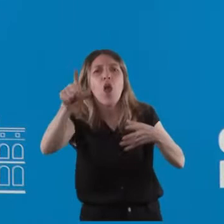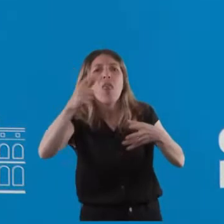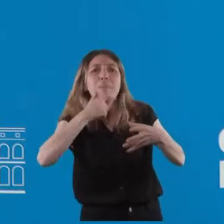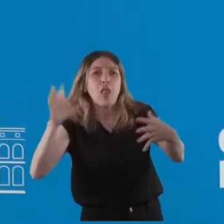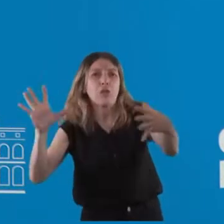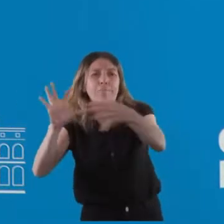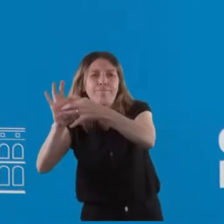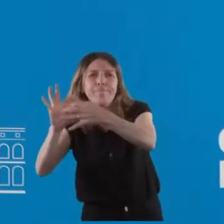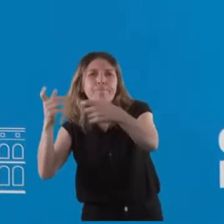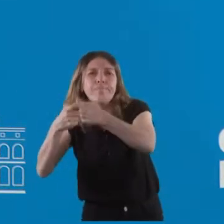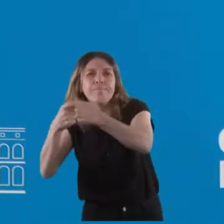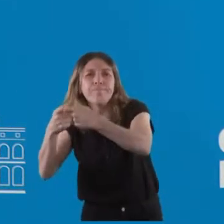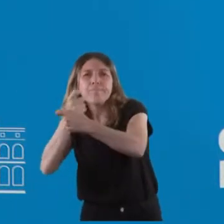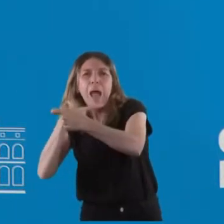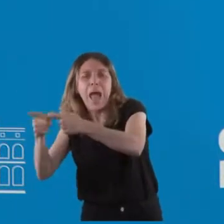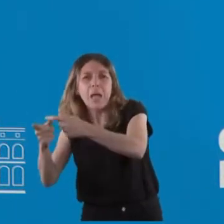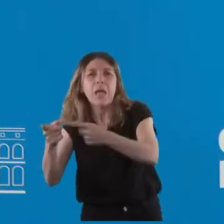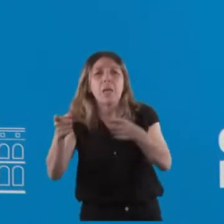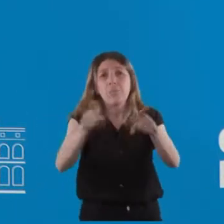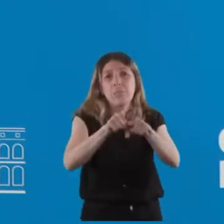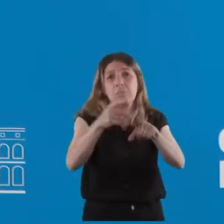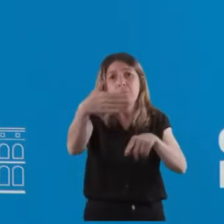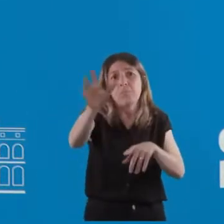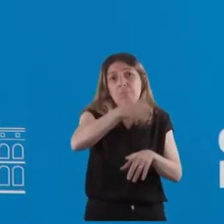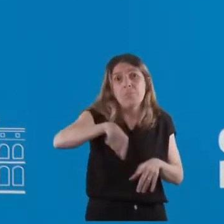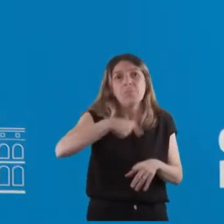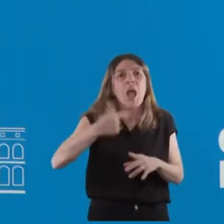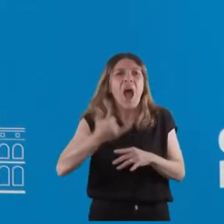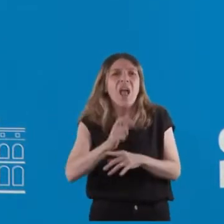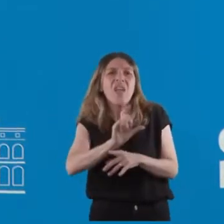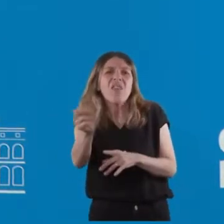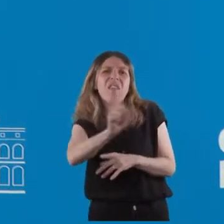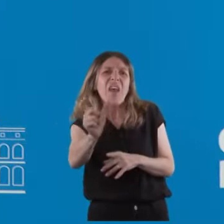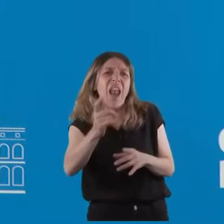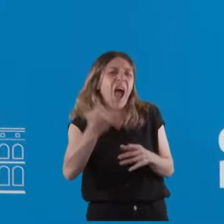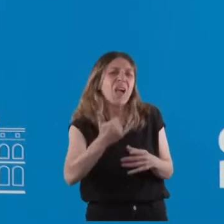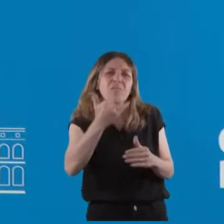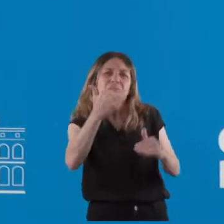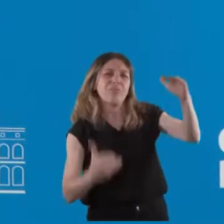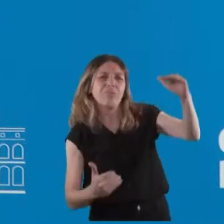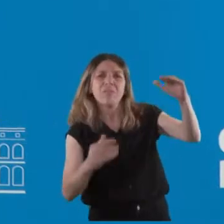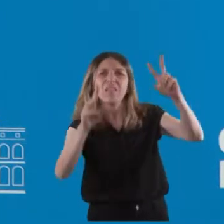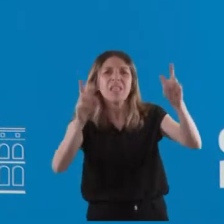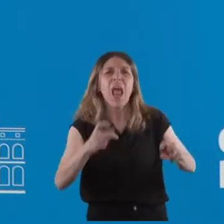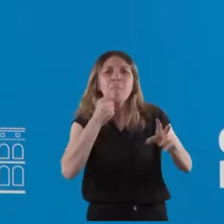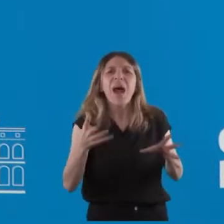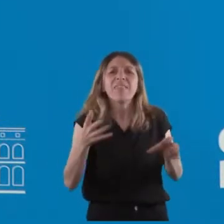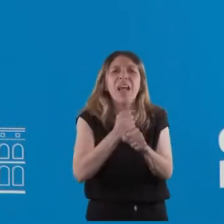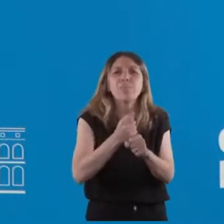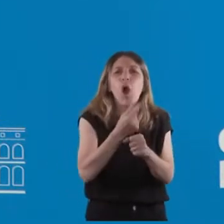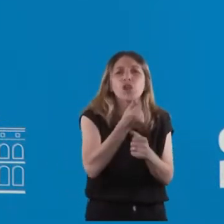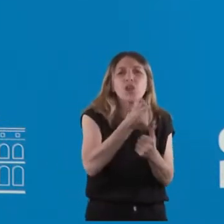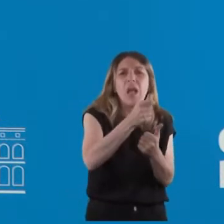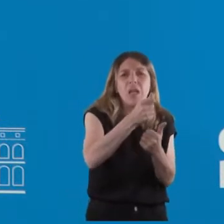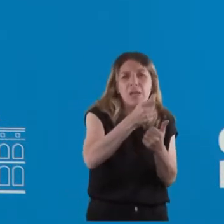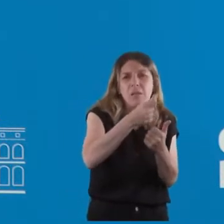nuestro gobierno como quien gobierna córdoba con respecto a la diferencia y la inequidad que hay en cuanto a las tarifas del transporte en la zona del